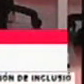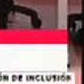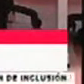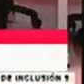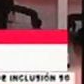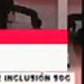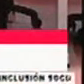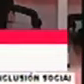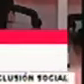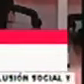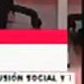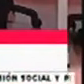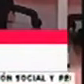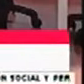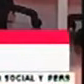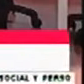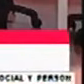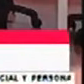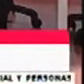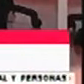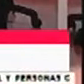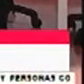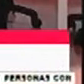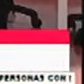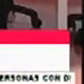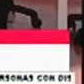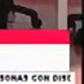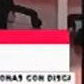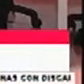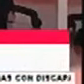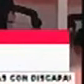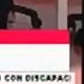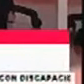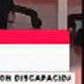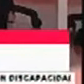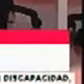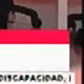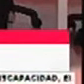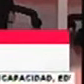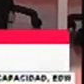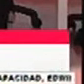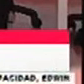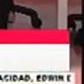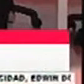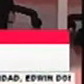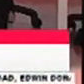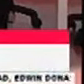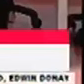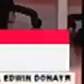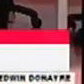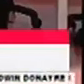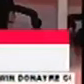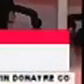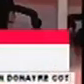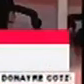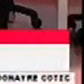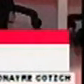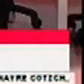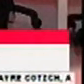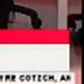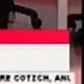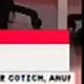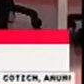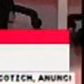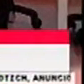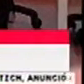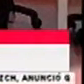varios años es que cuando tomo una decisión, hago una exposición de los actos de investigación que me permiten llegar